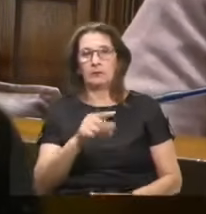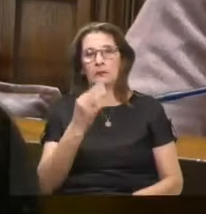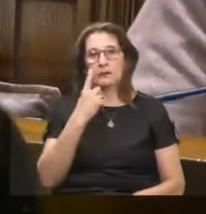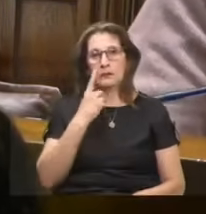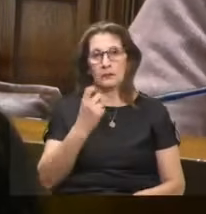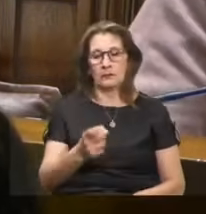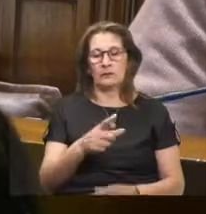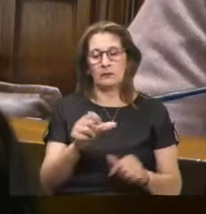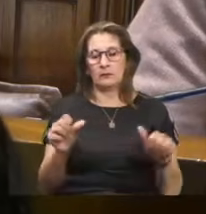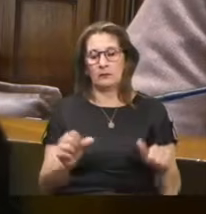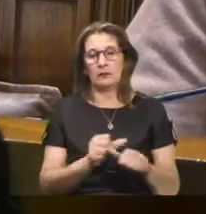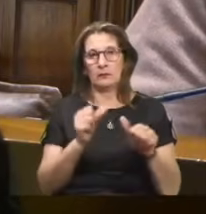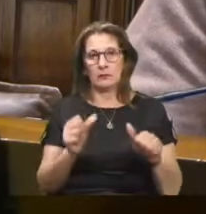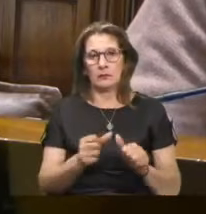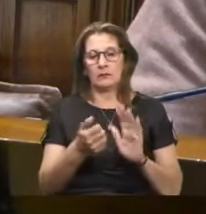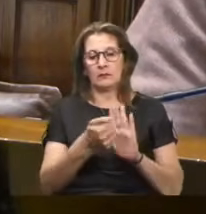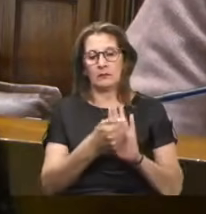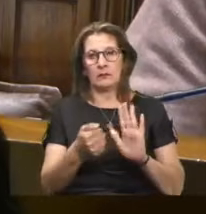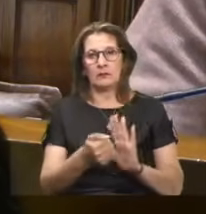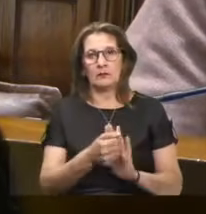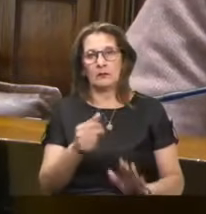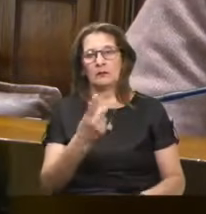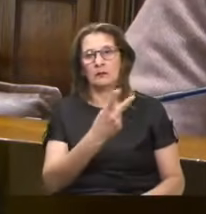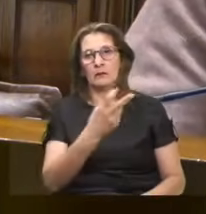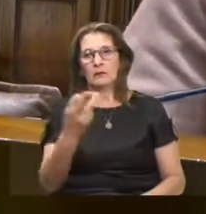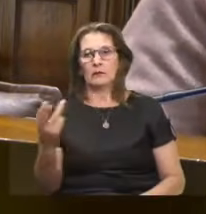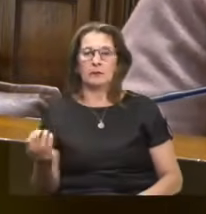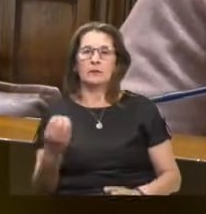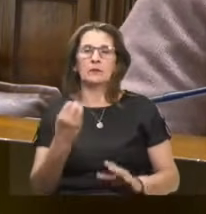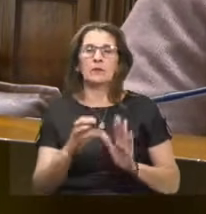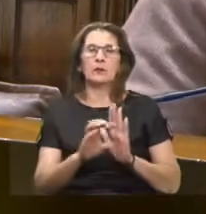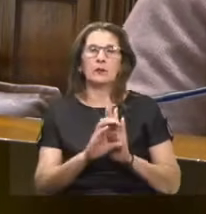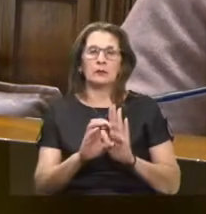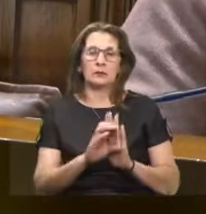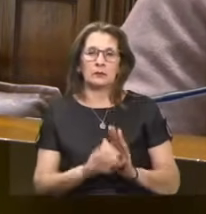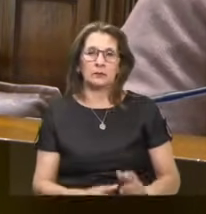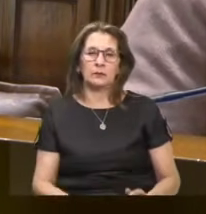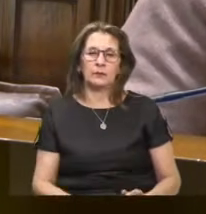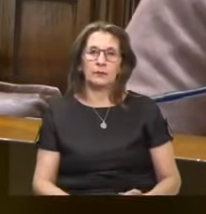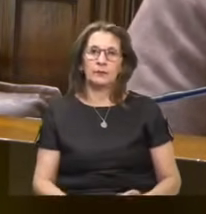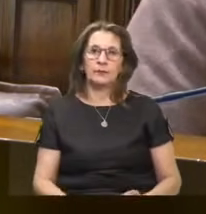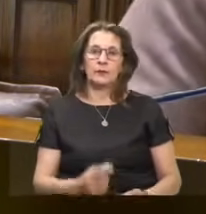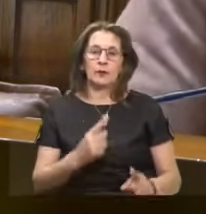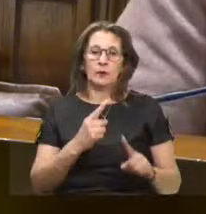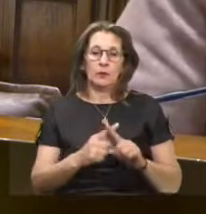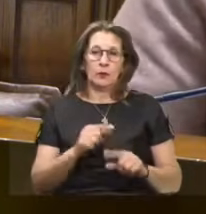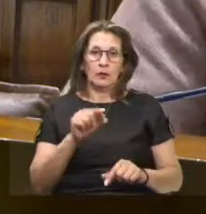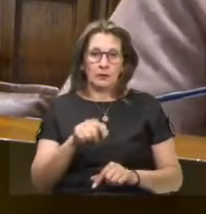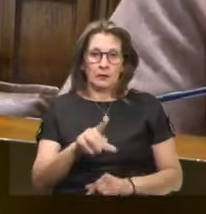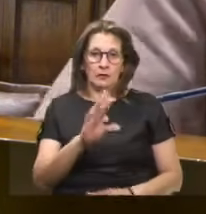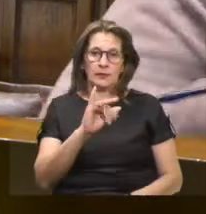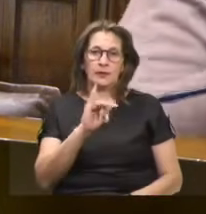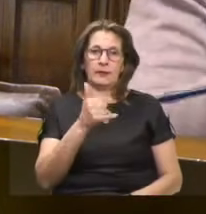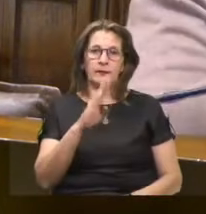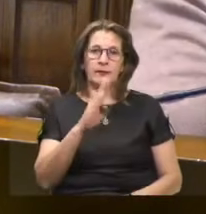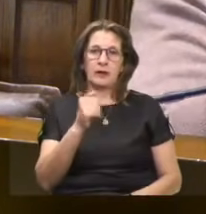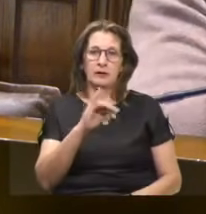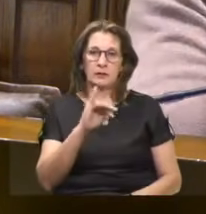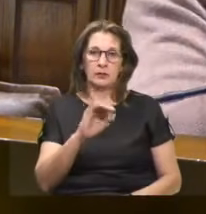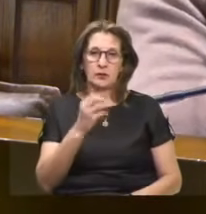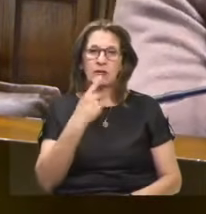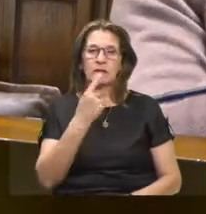que realiza el artículo 200 de la Constitución. Por eso Del Piazzo dice que en